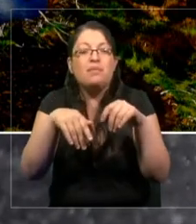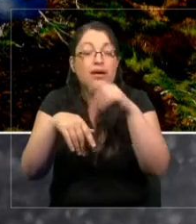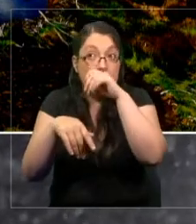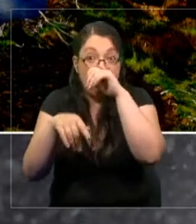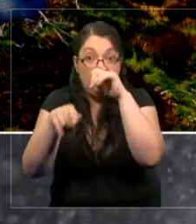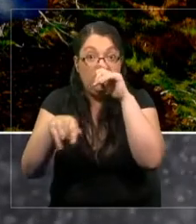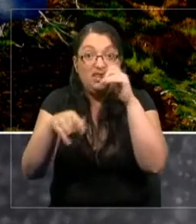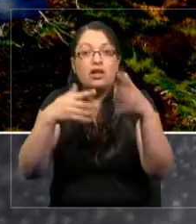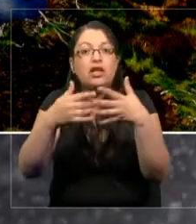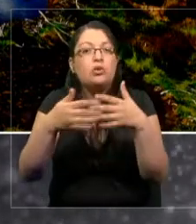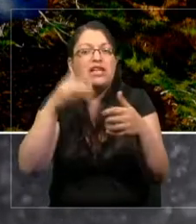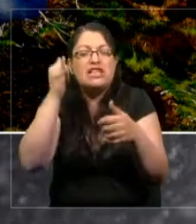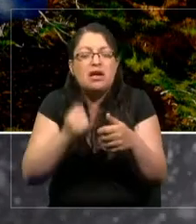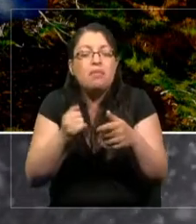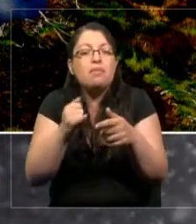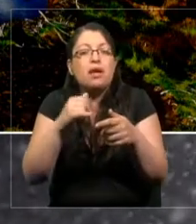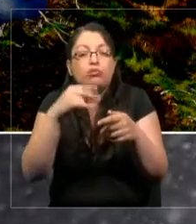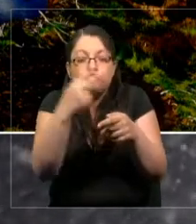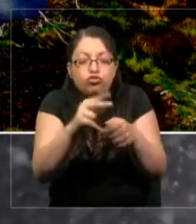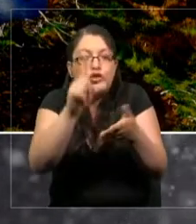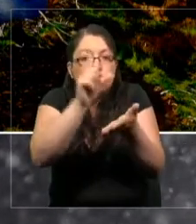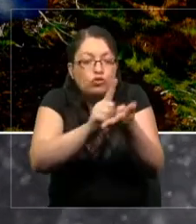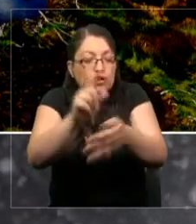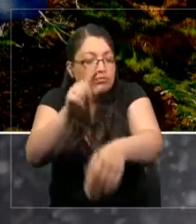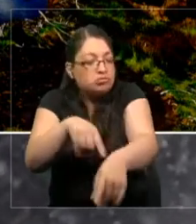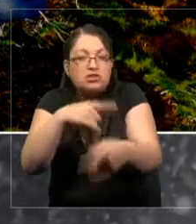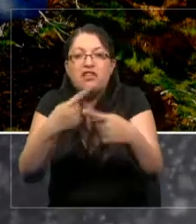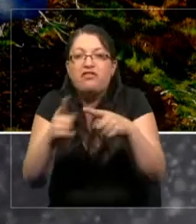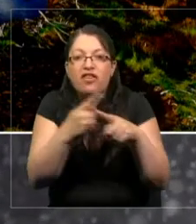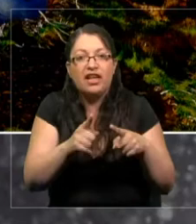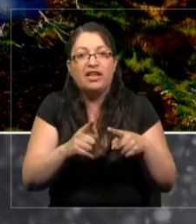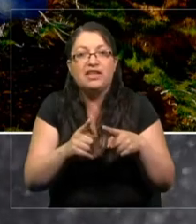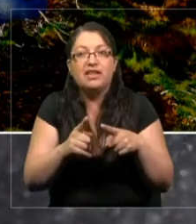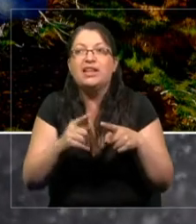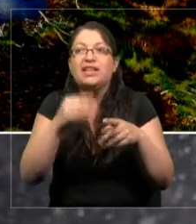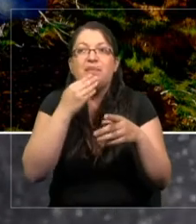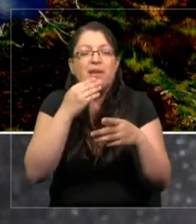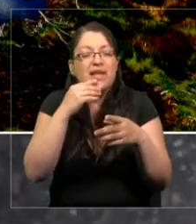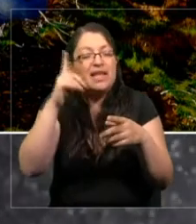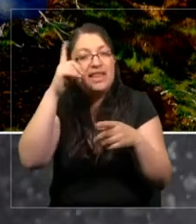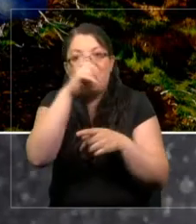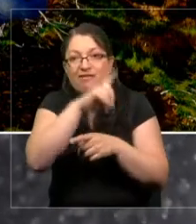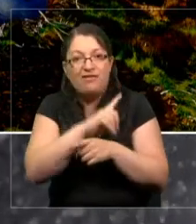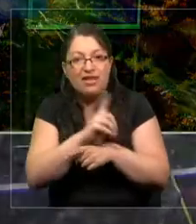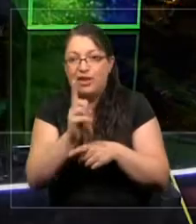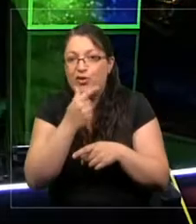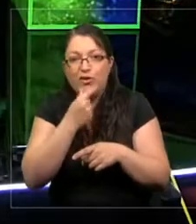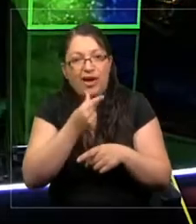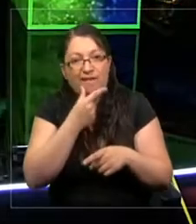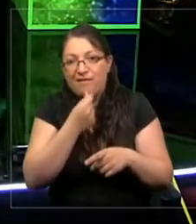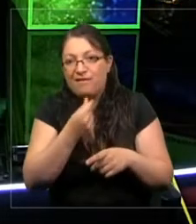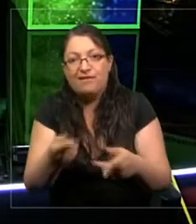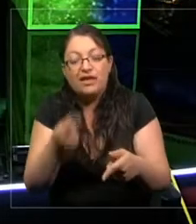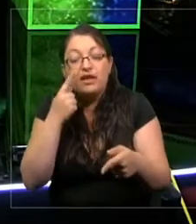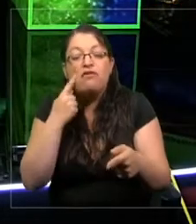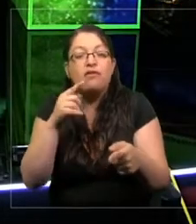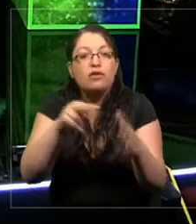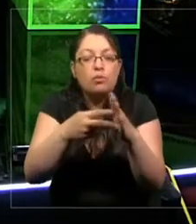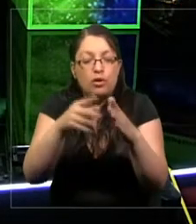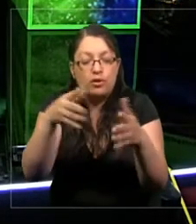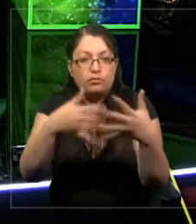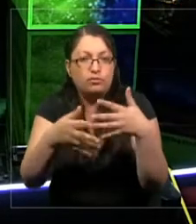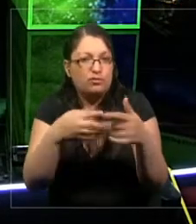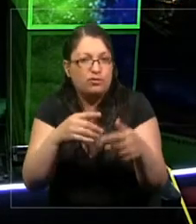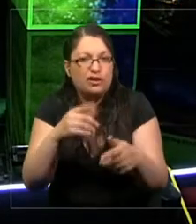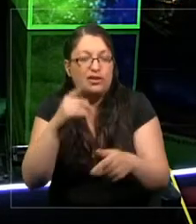local y además es sistémica y es compleja lo que quiere decir que no es tan fácil abordar los problemas que ella tiene